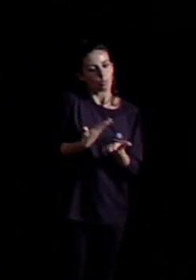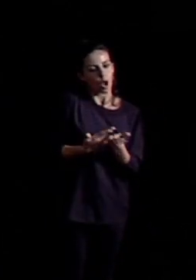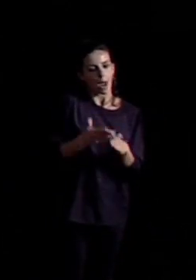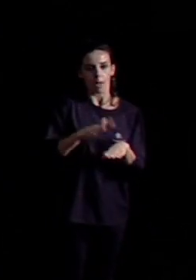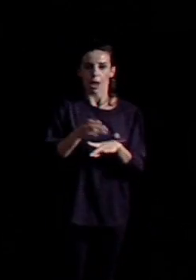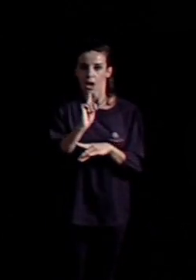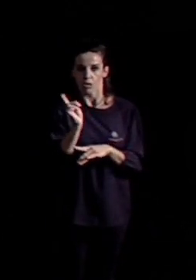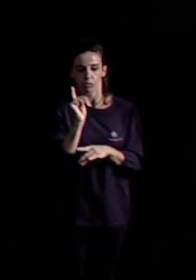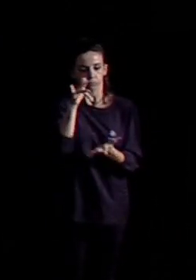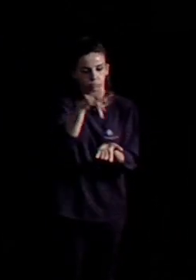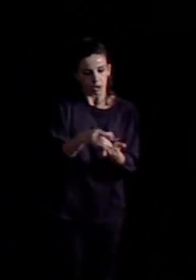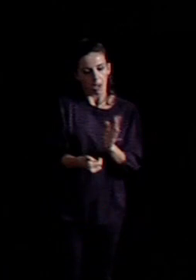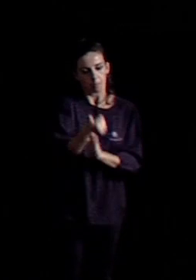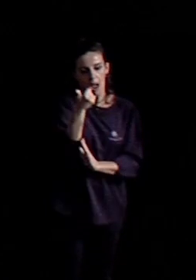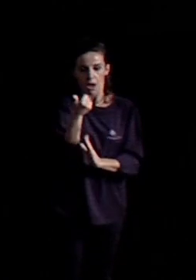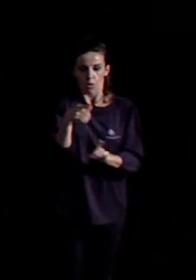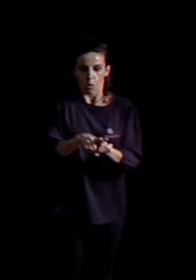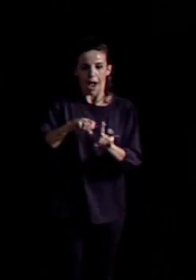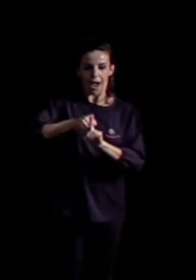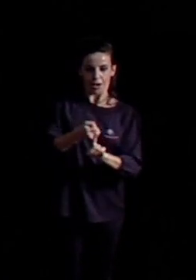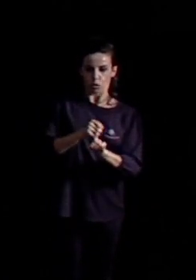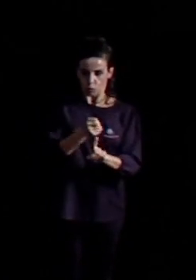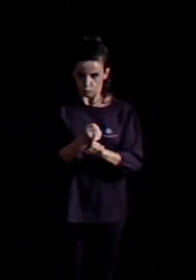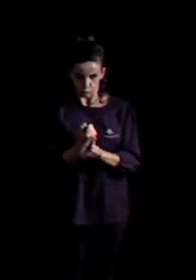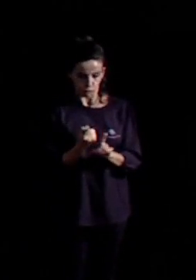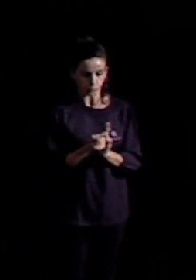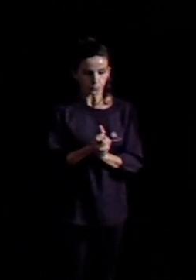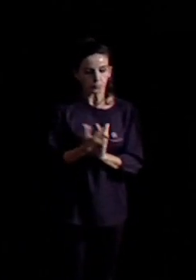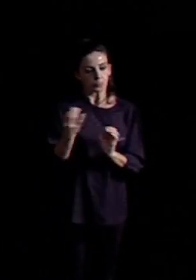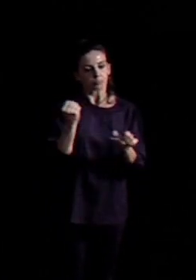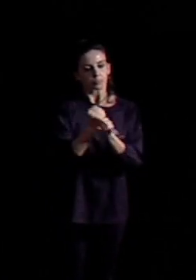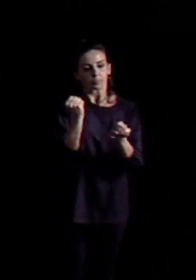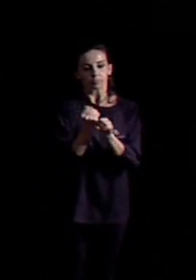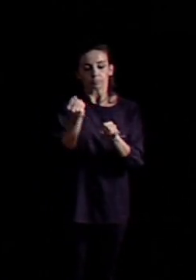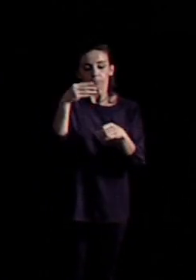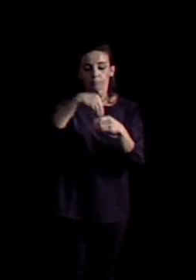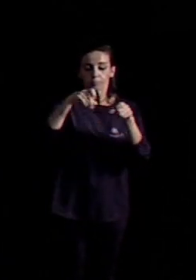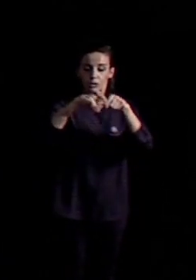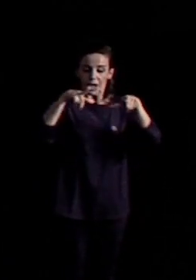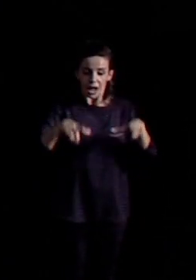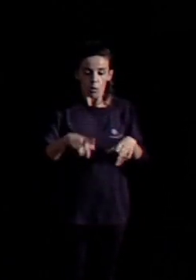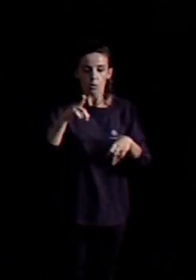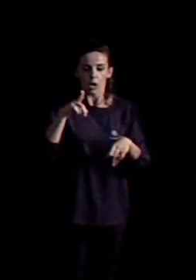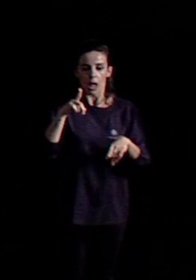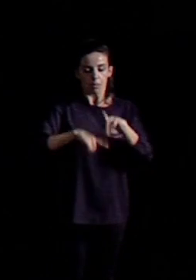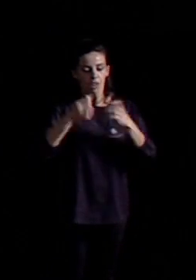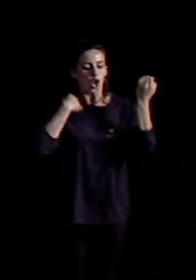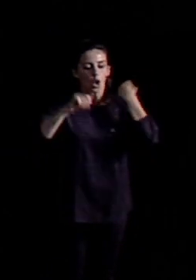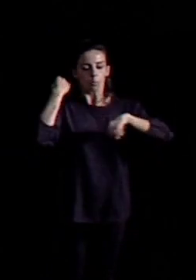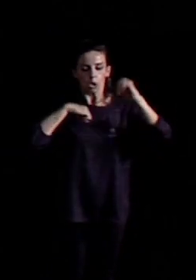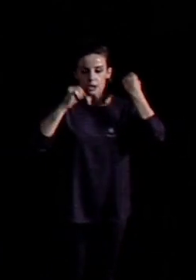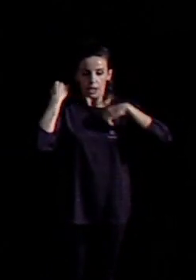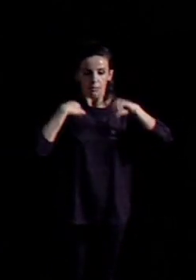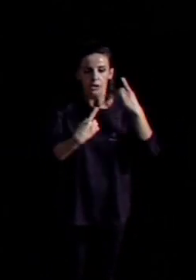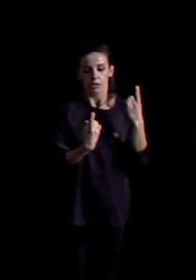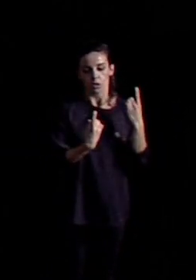más del acoso, ¿no? Hay que trabajar en la aula sobre cuáles son los comportamientos y conductas que nos llevan